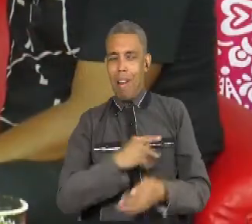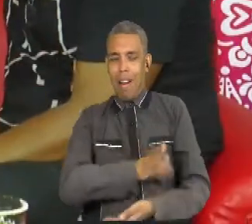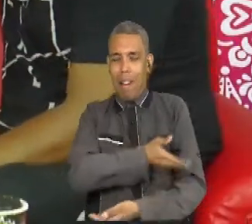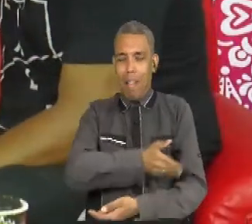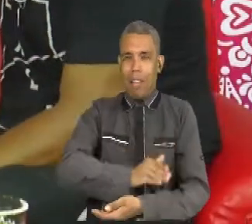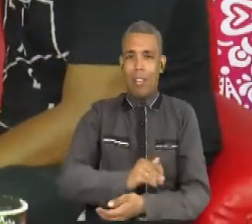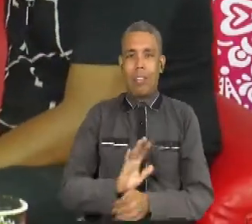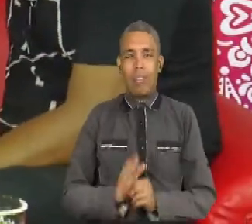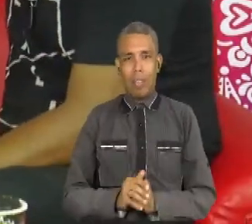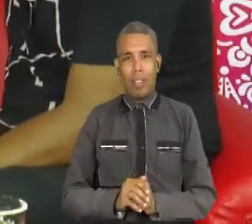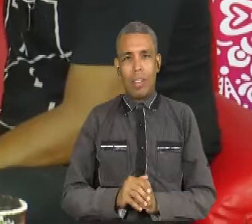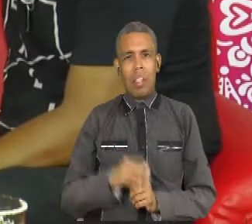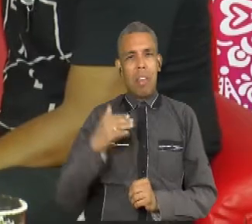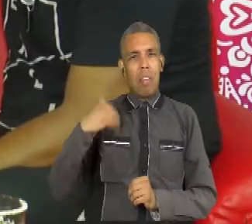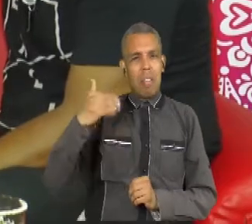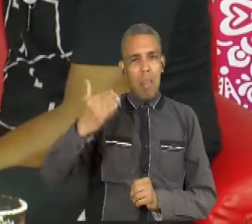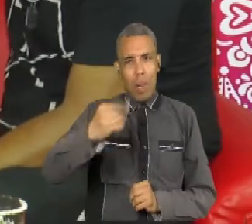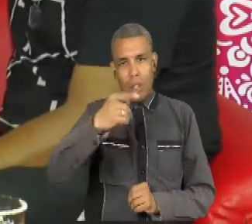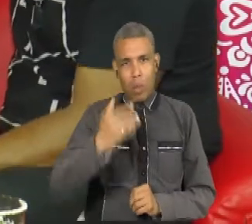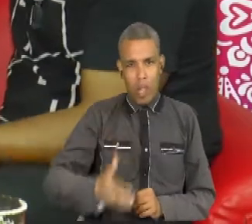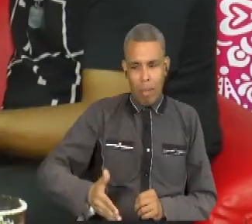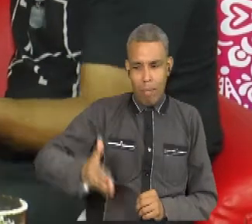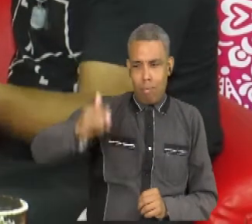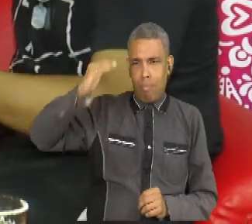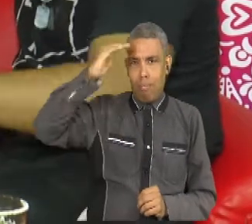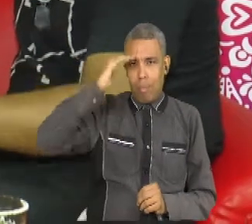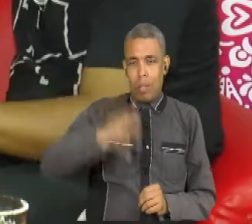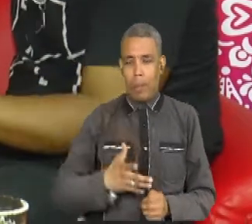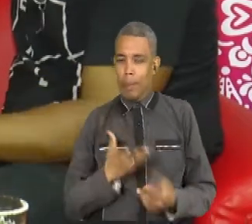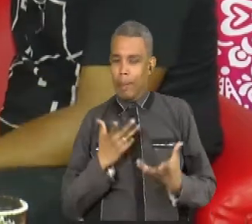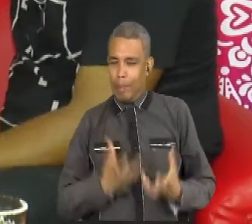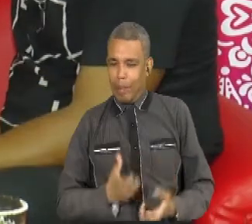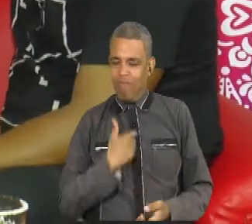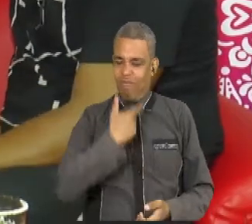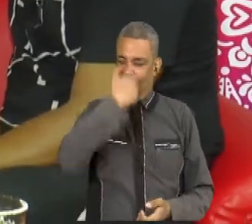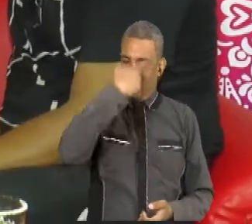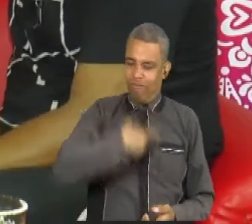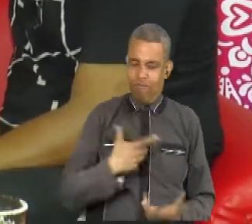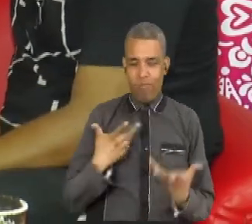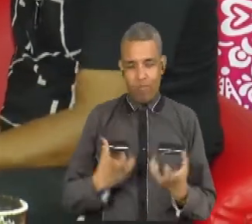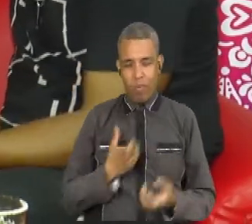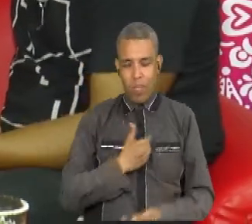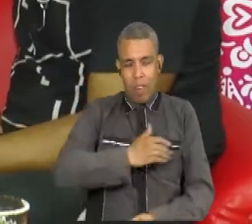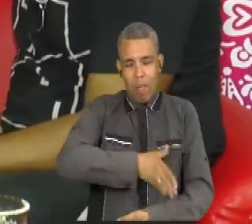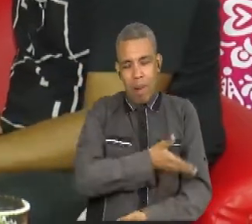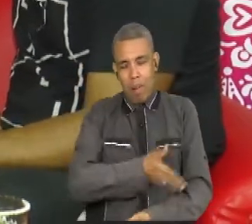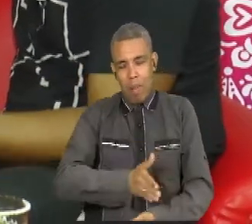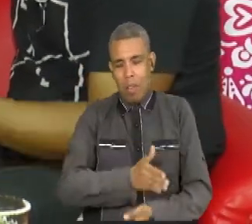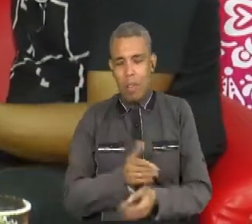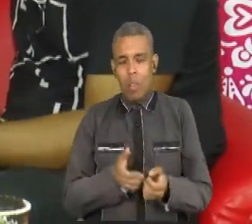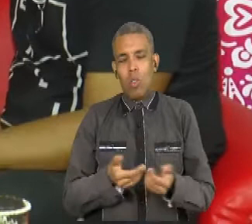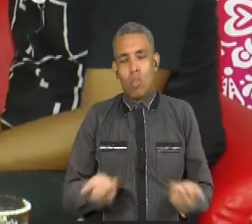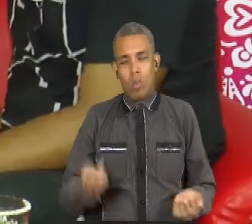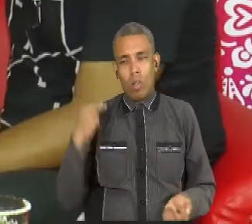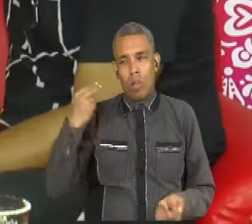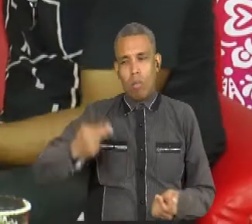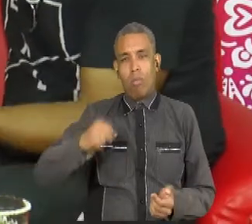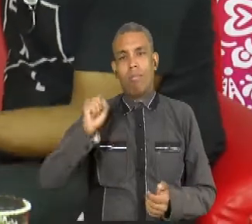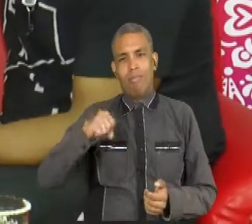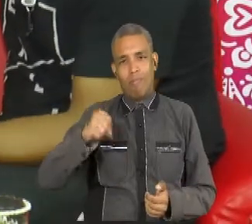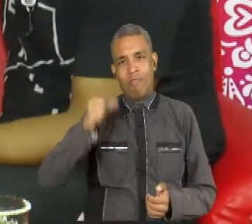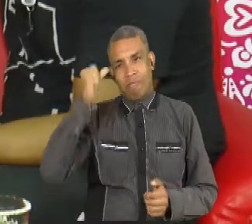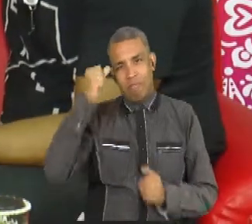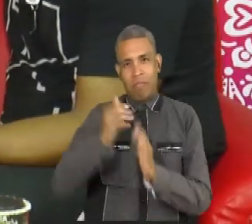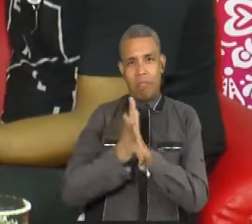canciones? Vale, ya yo venía cantando en el colegio, empecé a cantar en el colegio. ya un poco más formal,